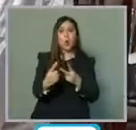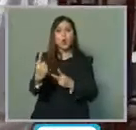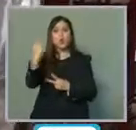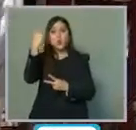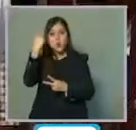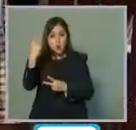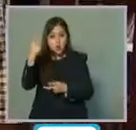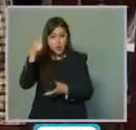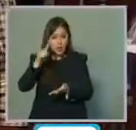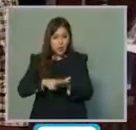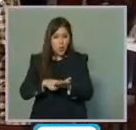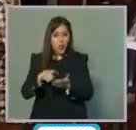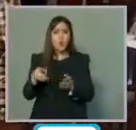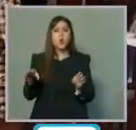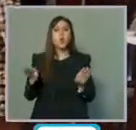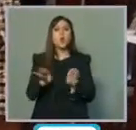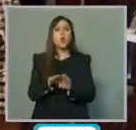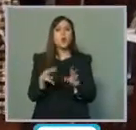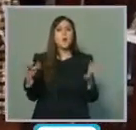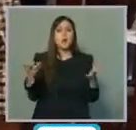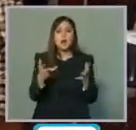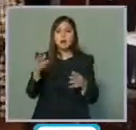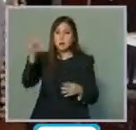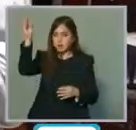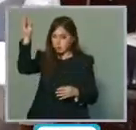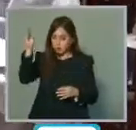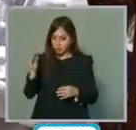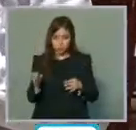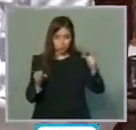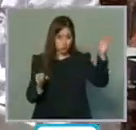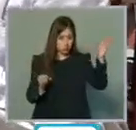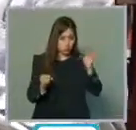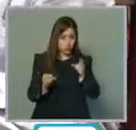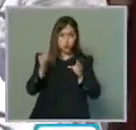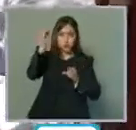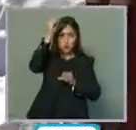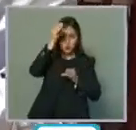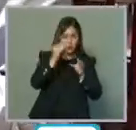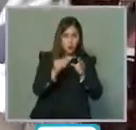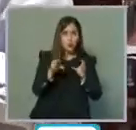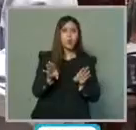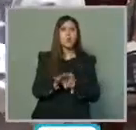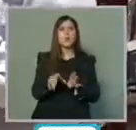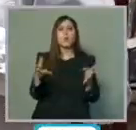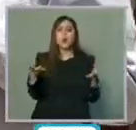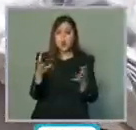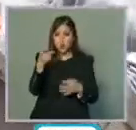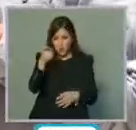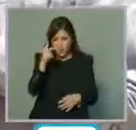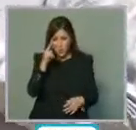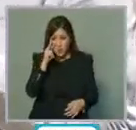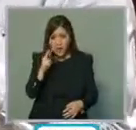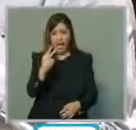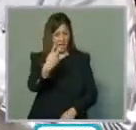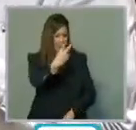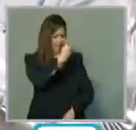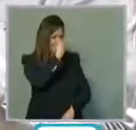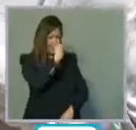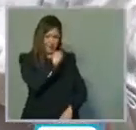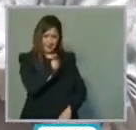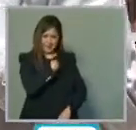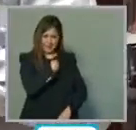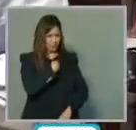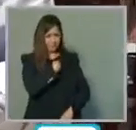lo lograrás? A ver, mueve aquí una acá, mueve acá. ¿Qué hace? Véalo, tío, no me ve a mí, tío